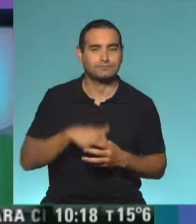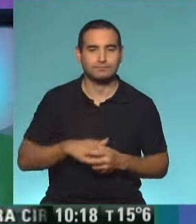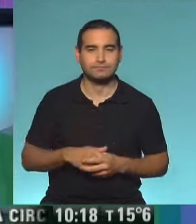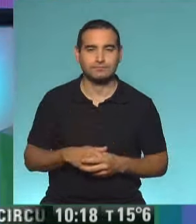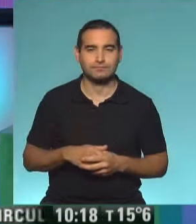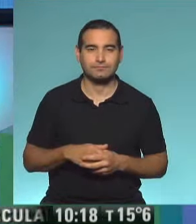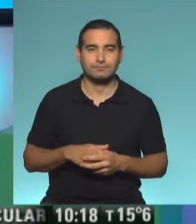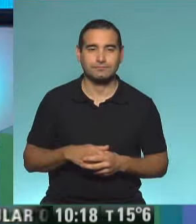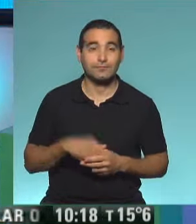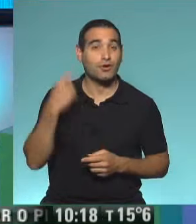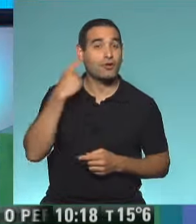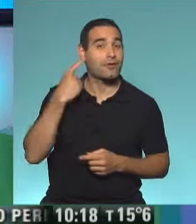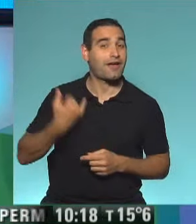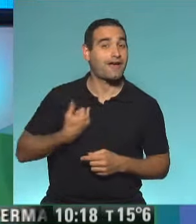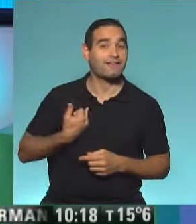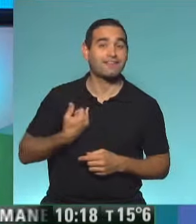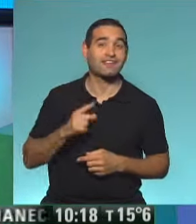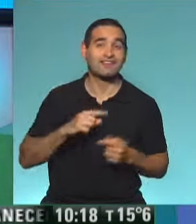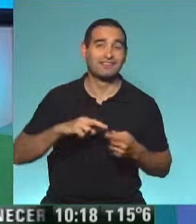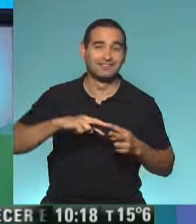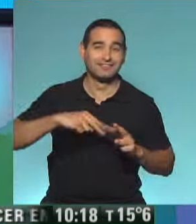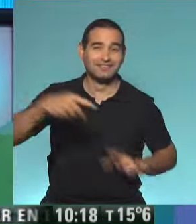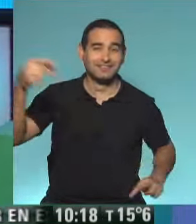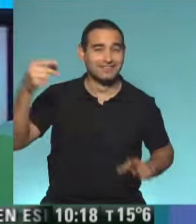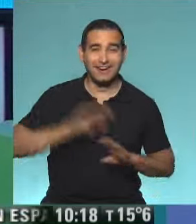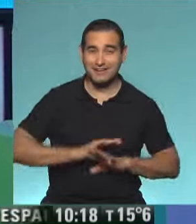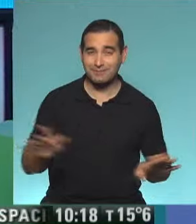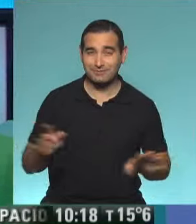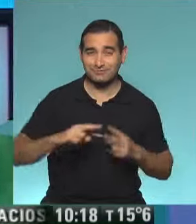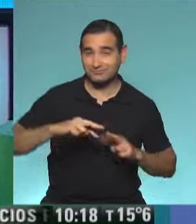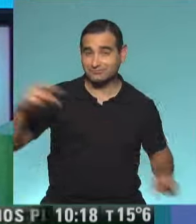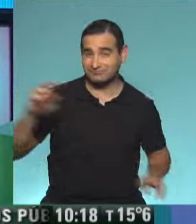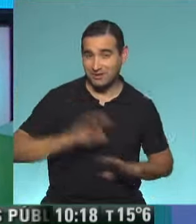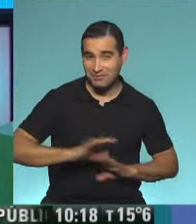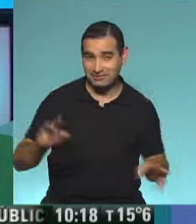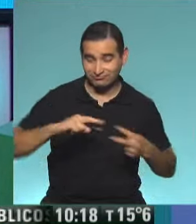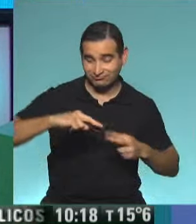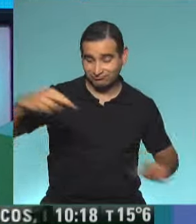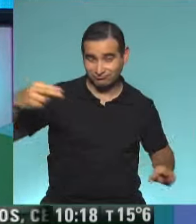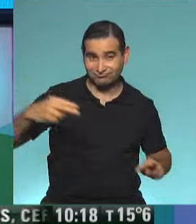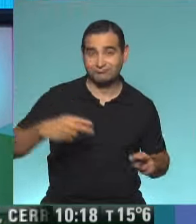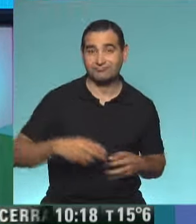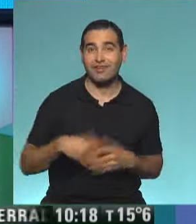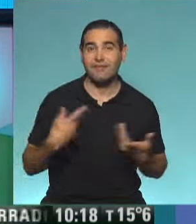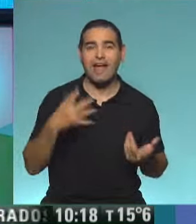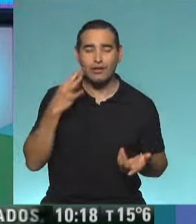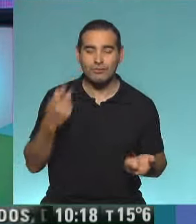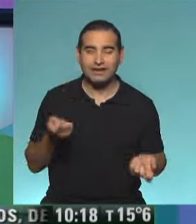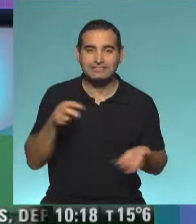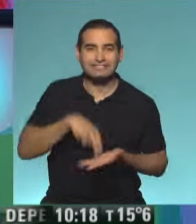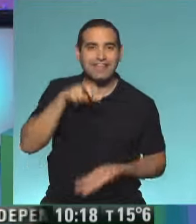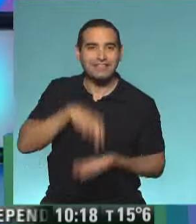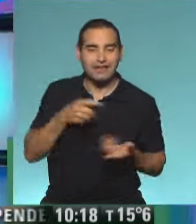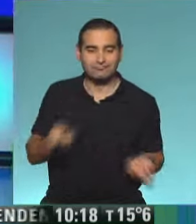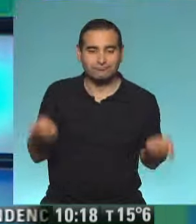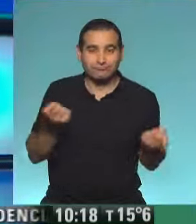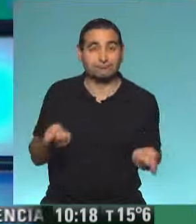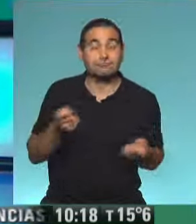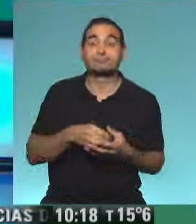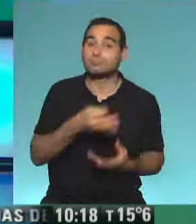bueno, listo. Me están diciendo que es soga, nada más. Ah, una soga. Vamos a saltar a la soga. Entonces, soga o algo para saltar. Ah, vamos soga. A saltar la soga. Perfecto. Ahí está. ¿Y